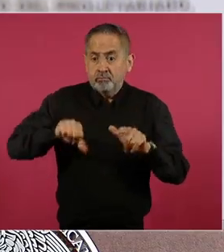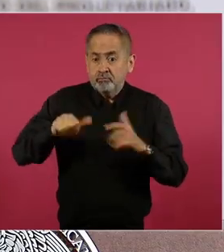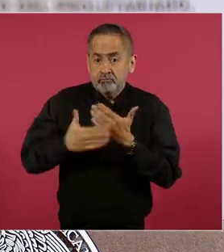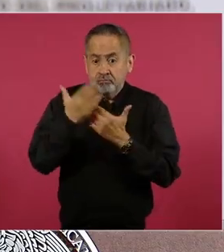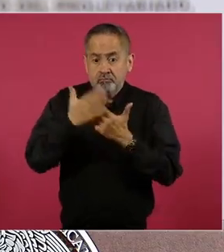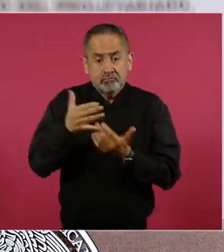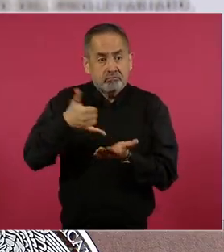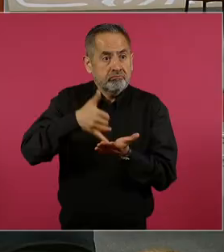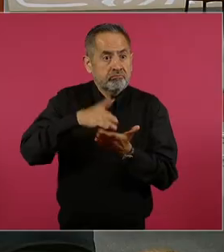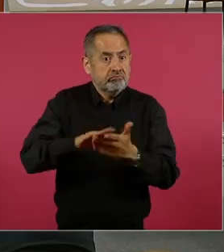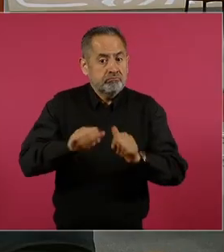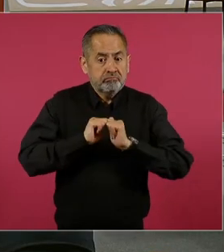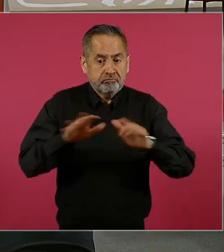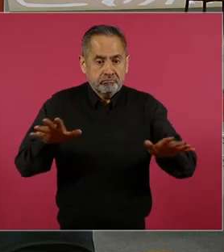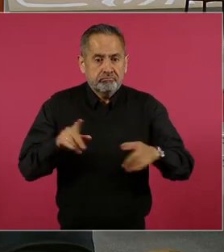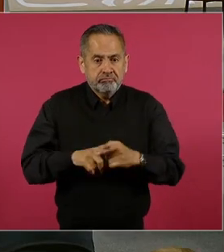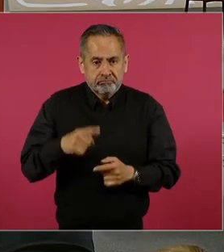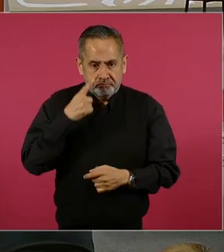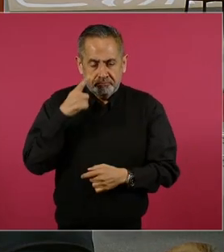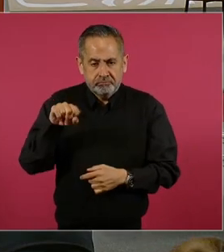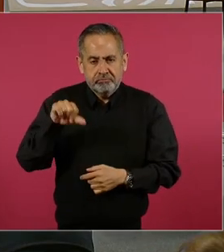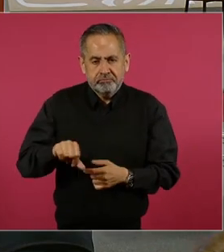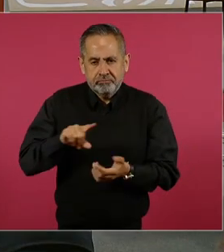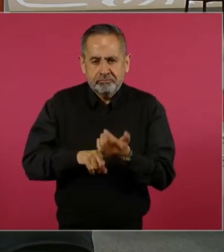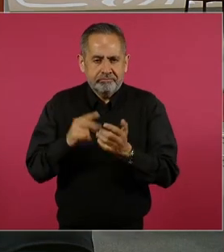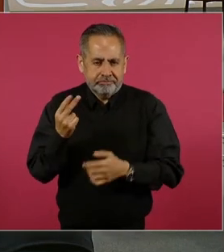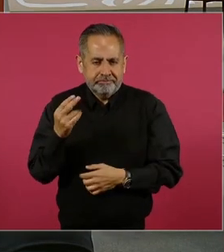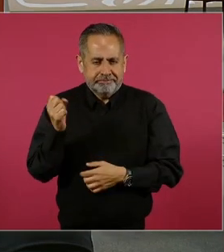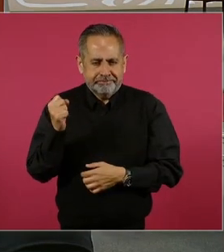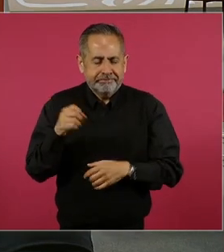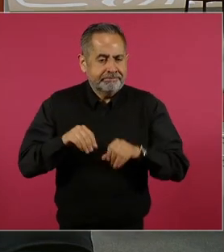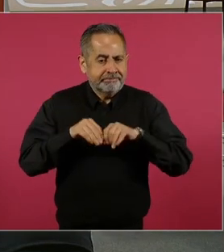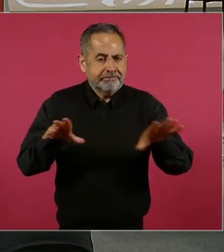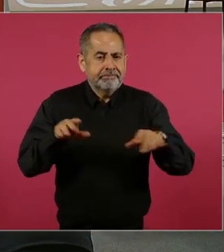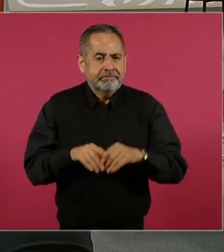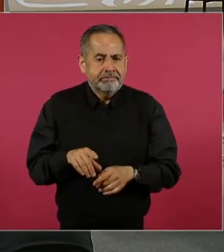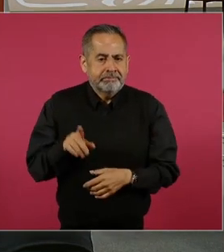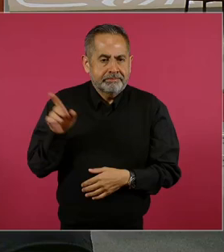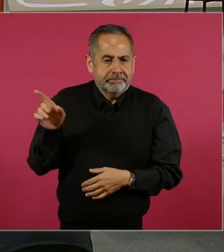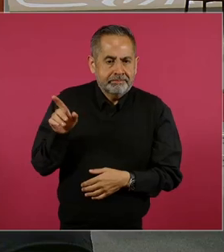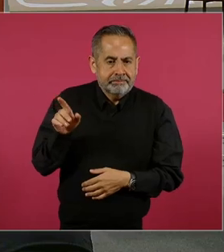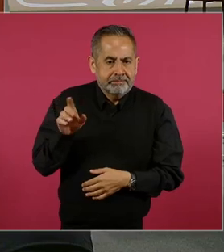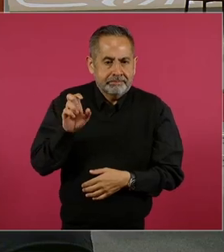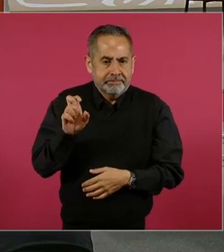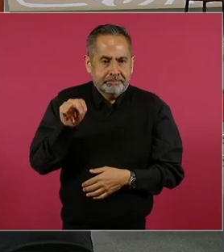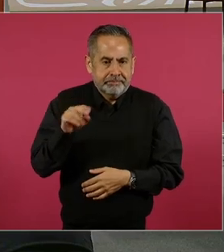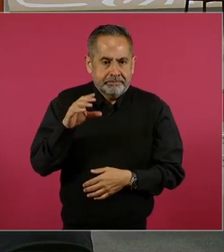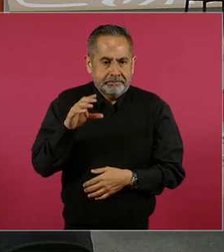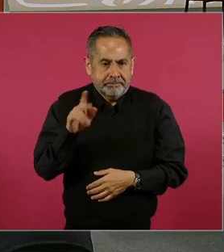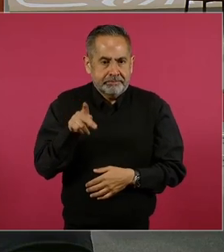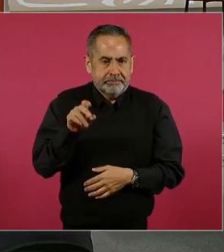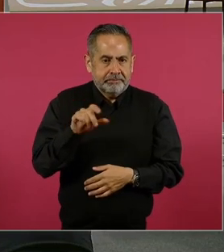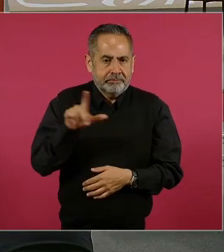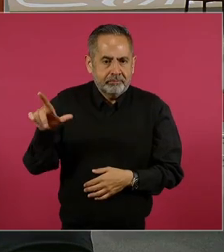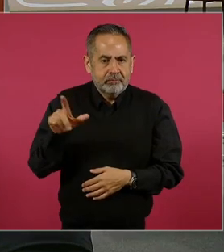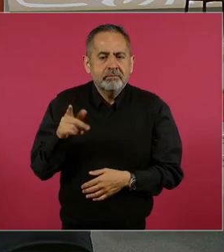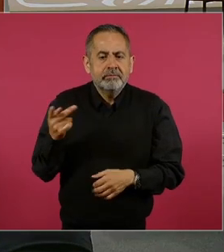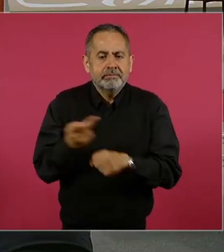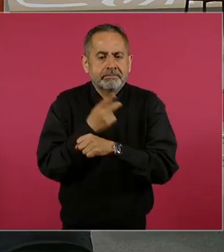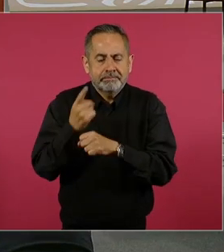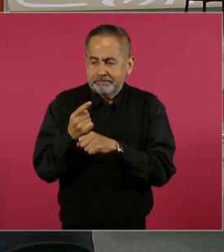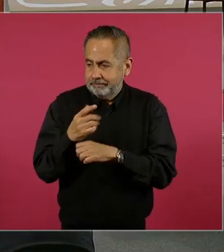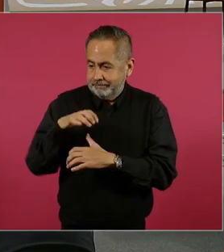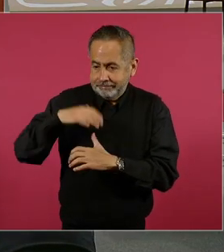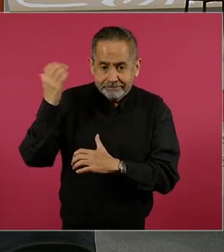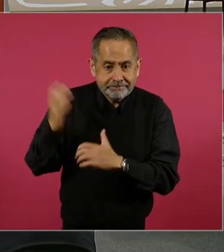la publicó, hoy 25 de septiembre, Encol, sobre la evaluación sobre el fin de sexenio del presidente